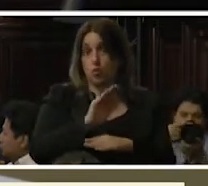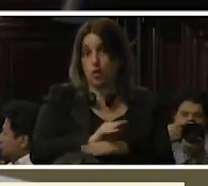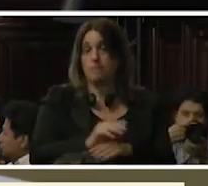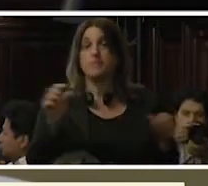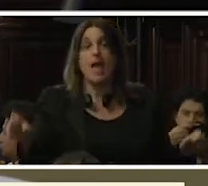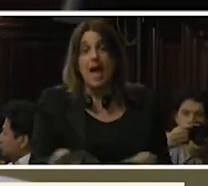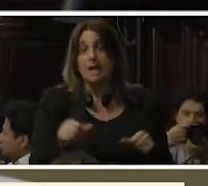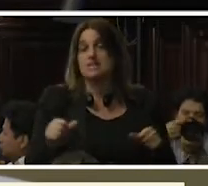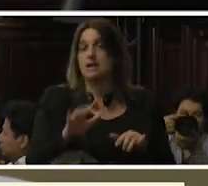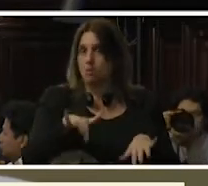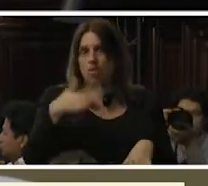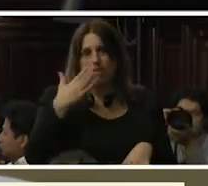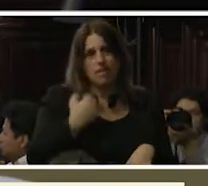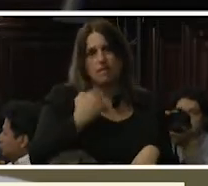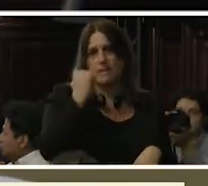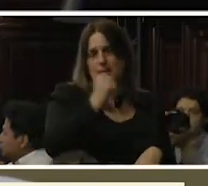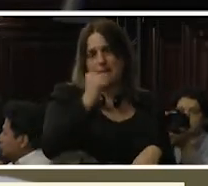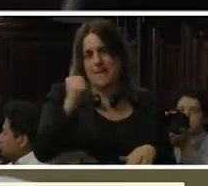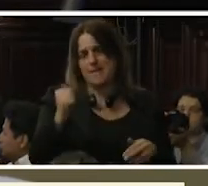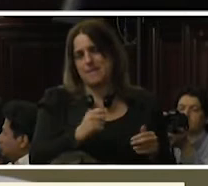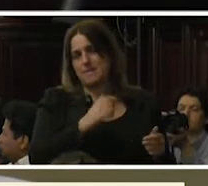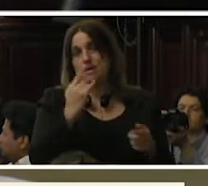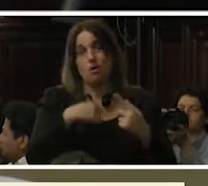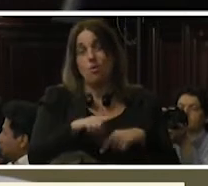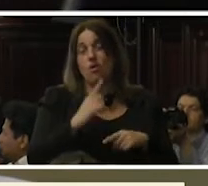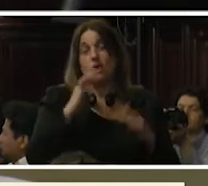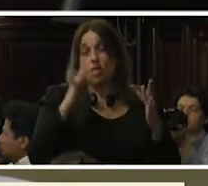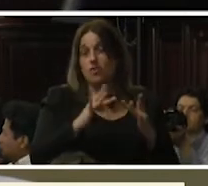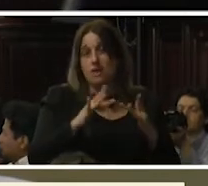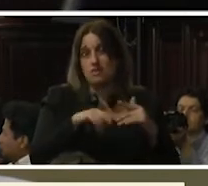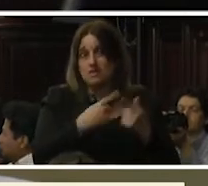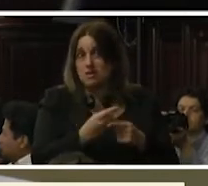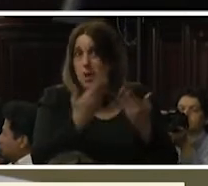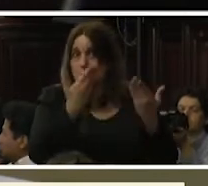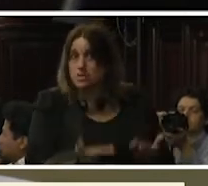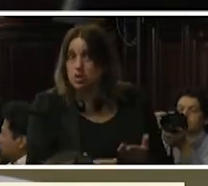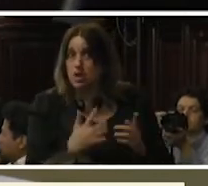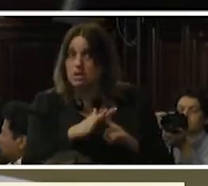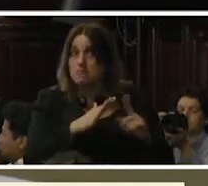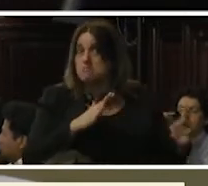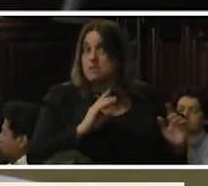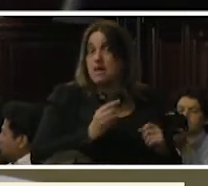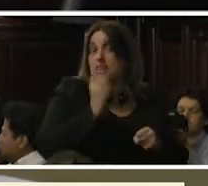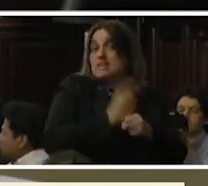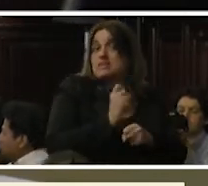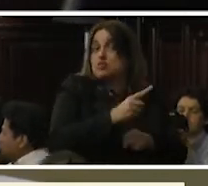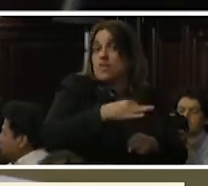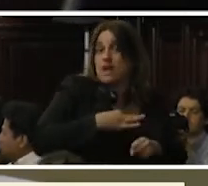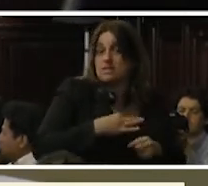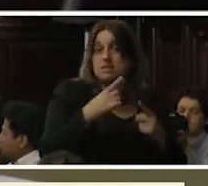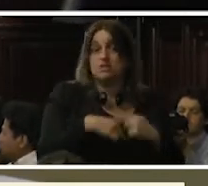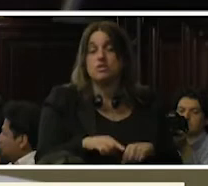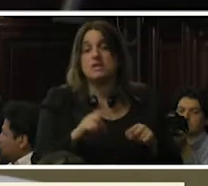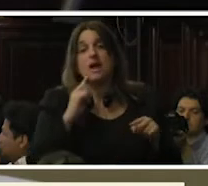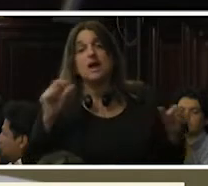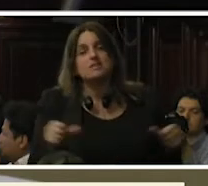Tipificar como genocidio el contacto deliberado con personas en aislamiento y adoptar medidas especiales cuando afecten de modo deliberado a